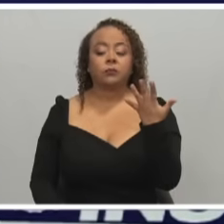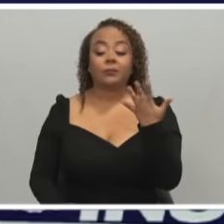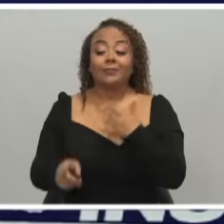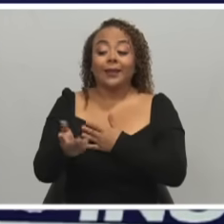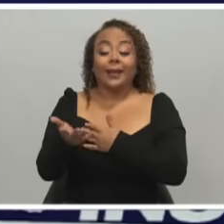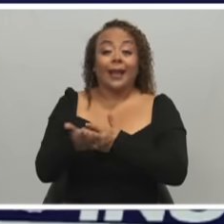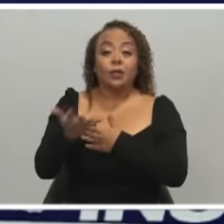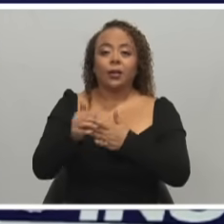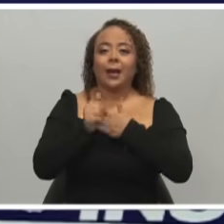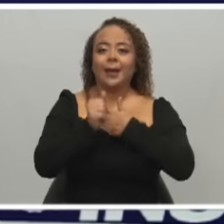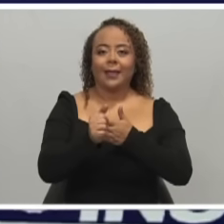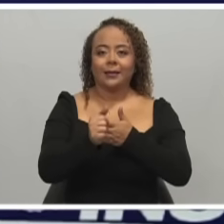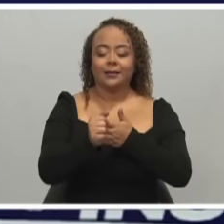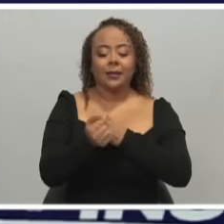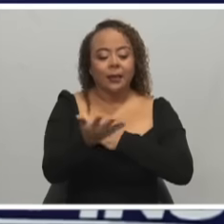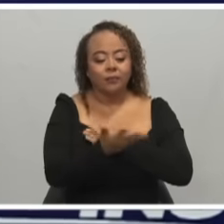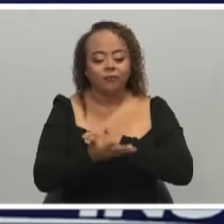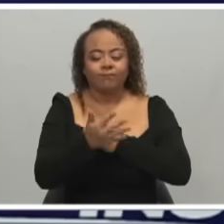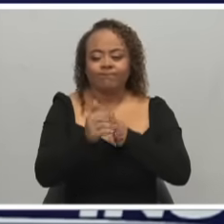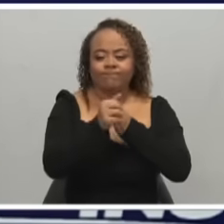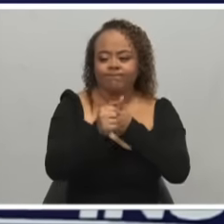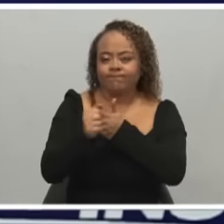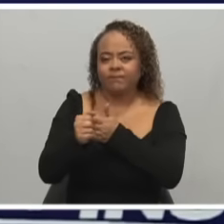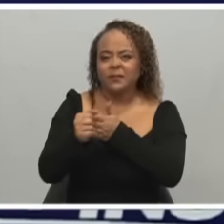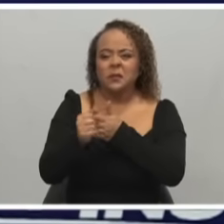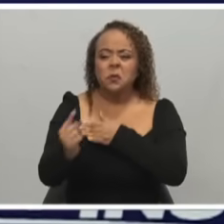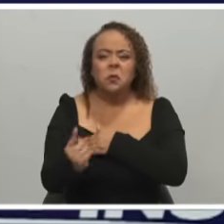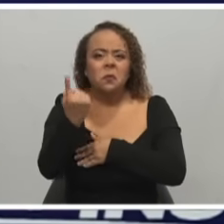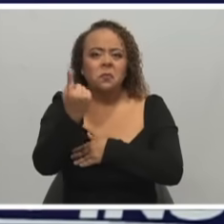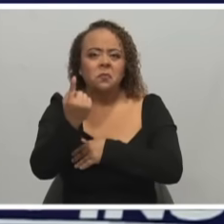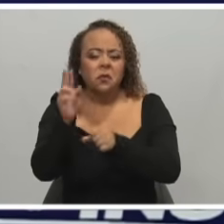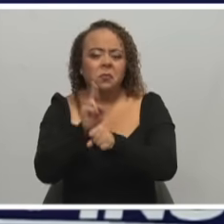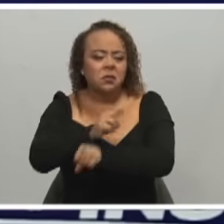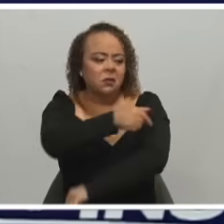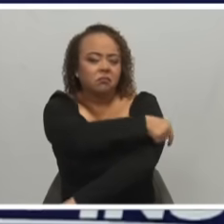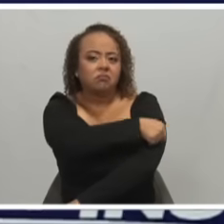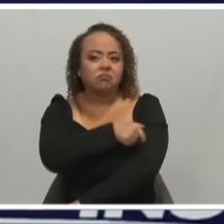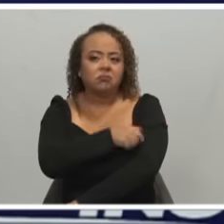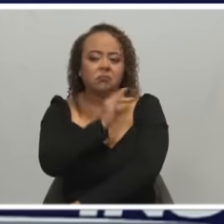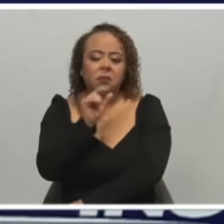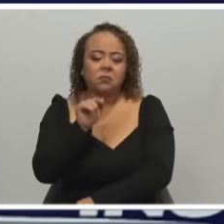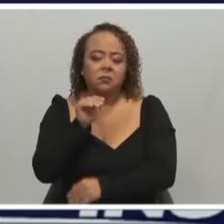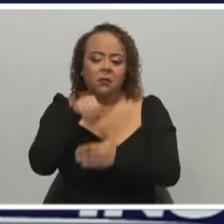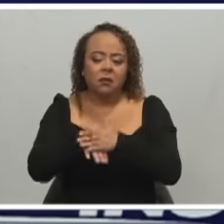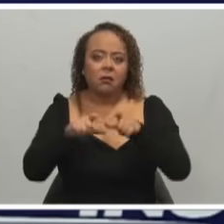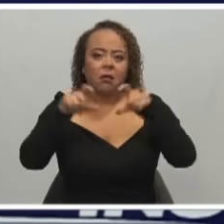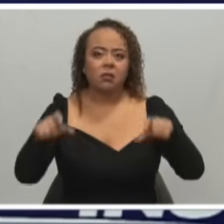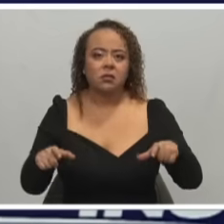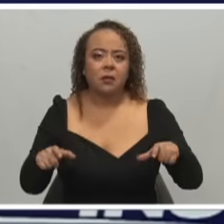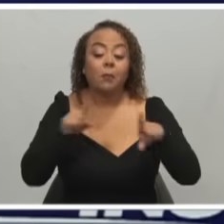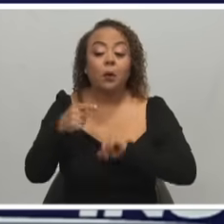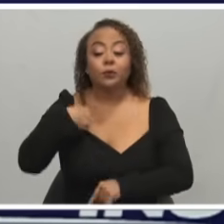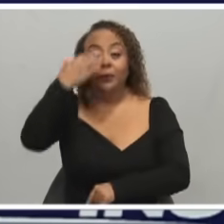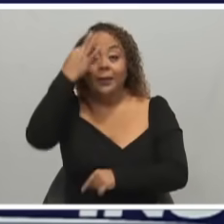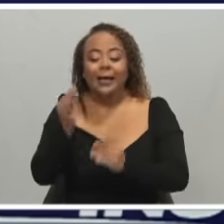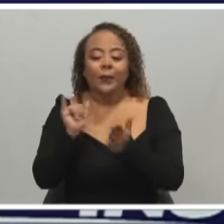líderes que son En definitiva quienes quienes lideran después habrá uno que se ponga la banda de capitán y y salte a la cancha pero yo creo que eso